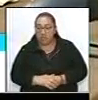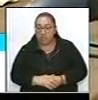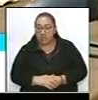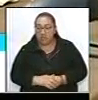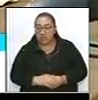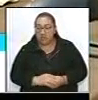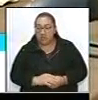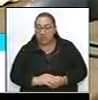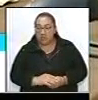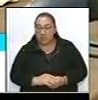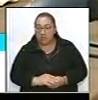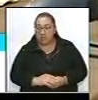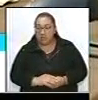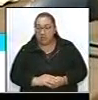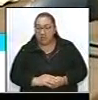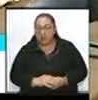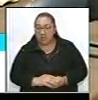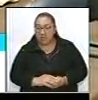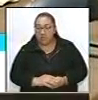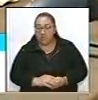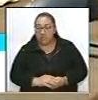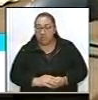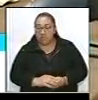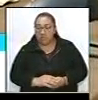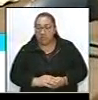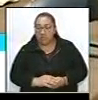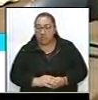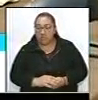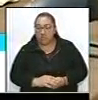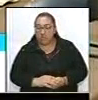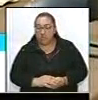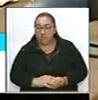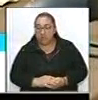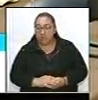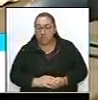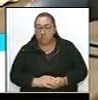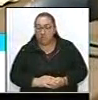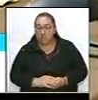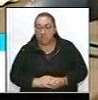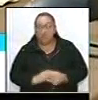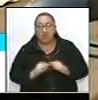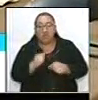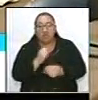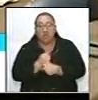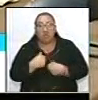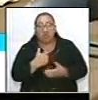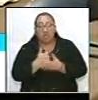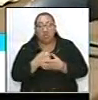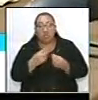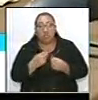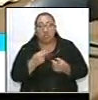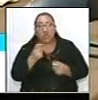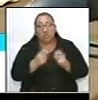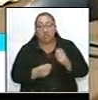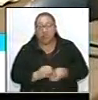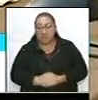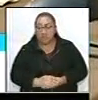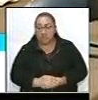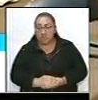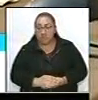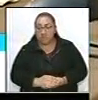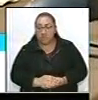así sigo laborando en este trabajo, que quiero bastante, y porque se ayuda mucho a las personas,